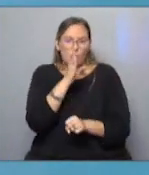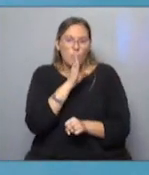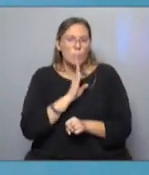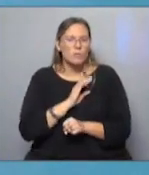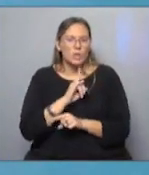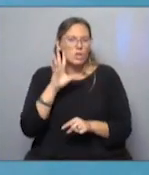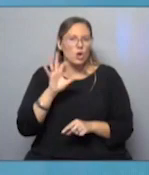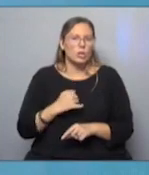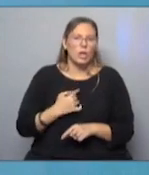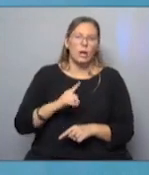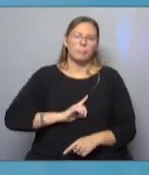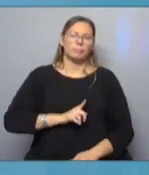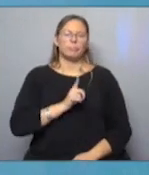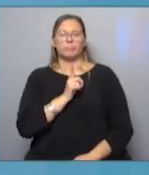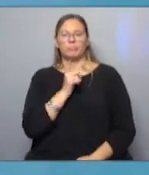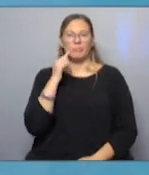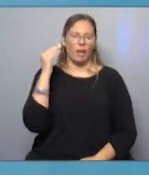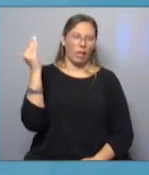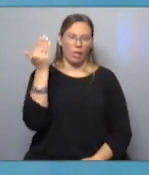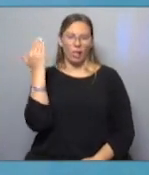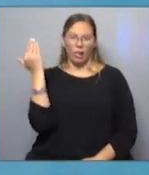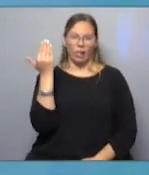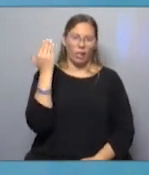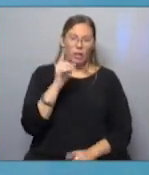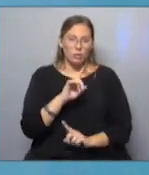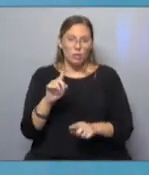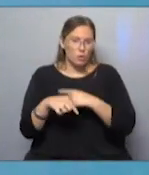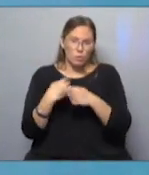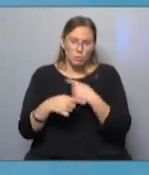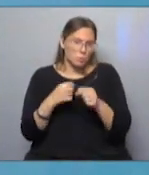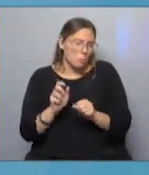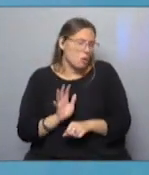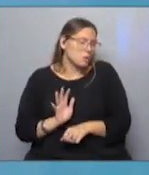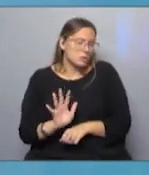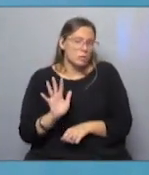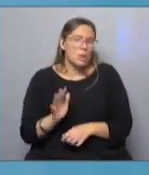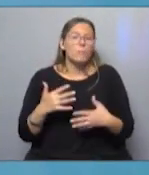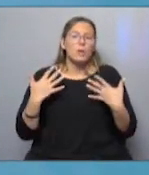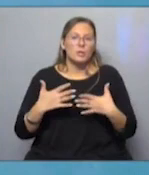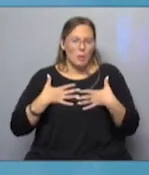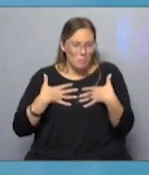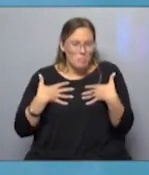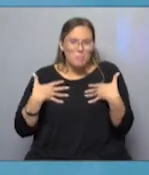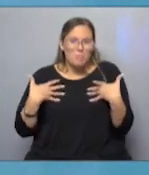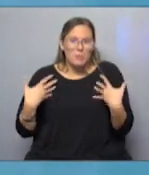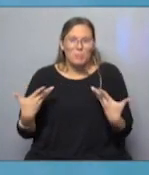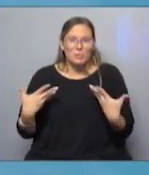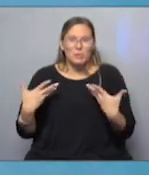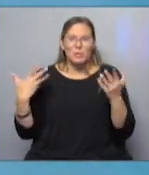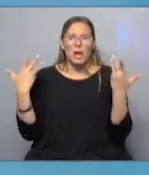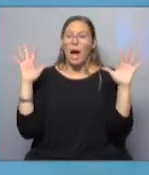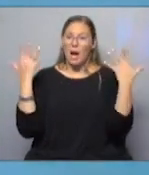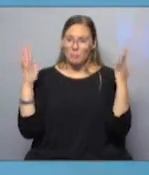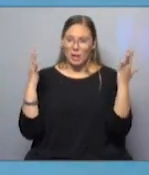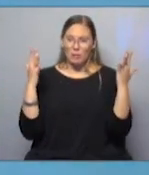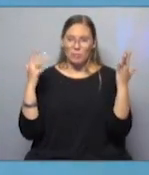creerme la nunca sabes nunca me la creí y sigo sin creérmelo por eso me emociona tanto cuando nos hablamos